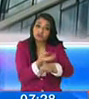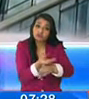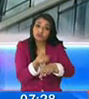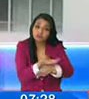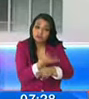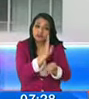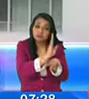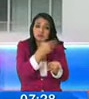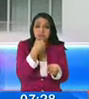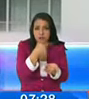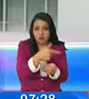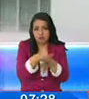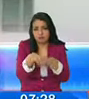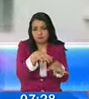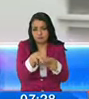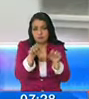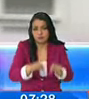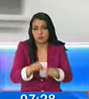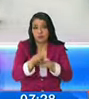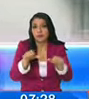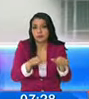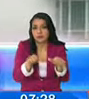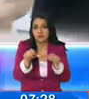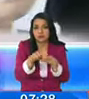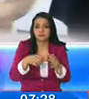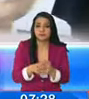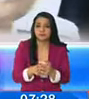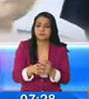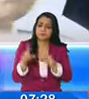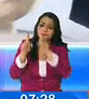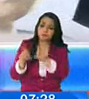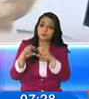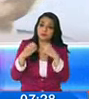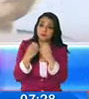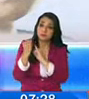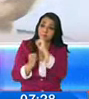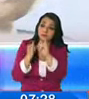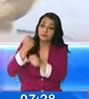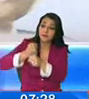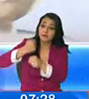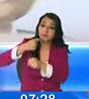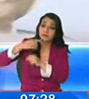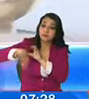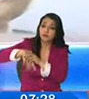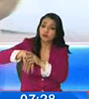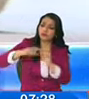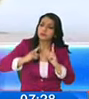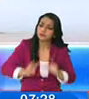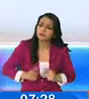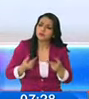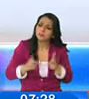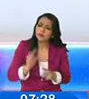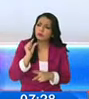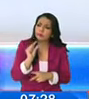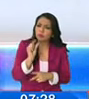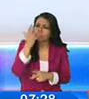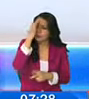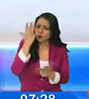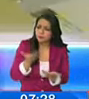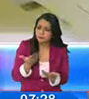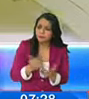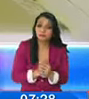que mejore ese manejo. Moni, la OIT también dice que la situación del Fondo de Salud es preocupante. ¿Qué es lo que está ocurriendo ahí? Así